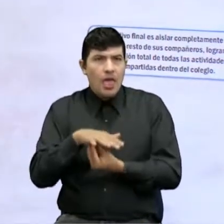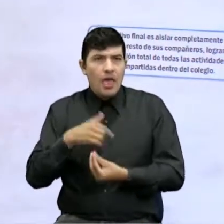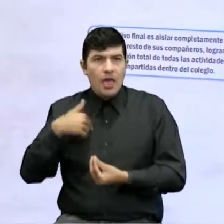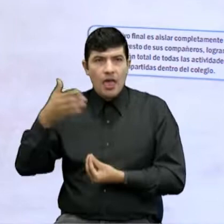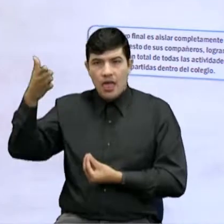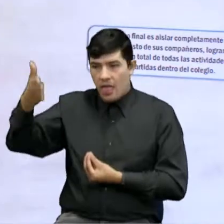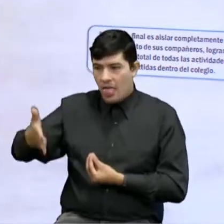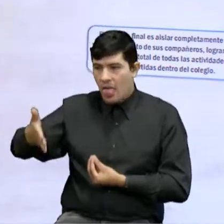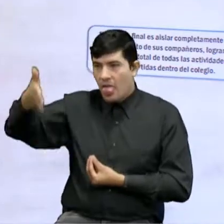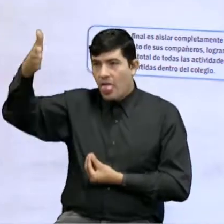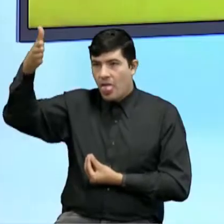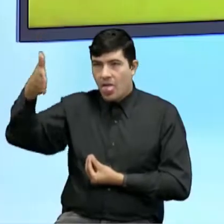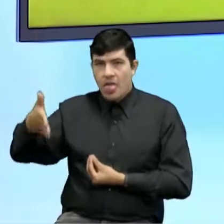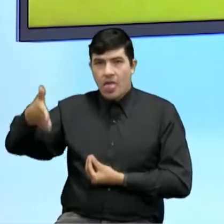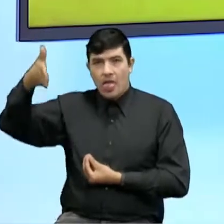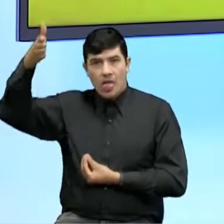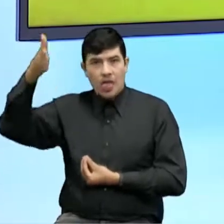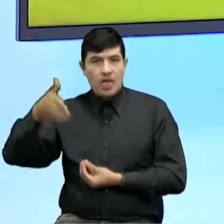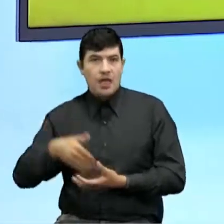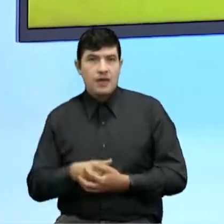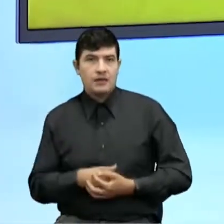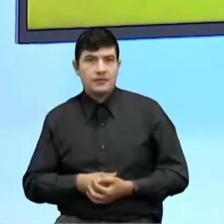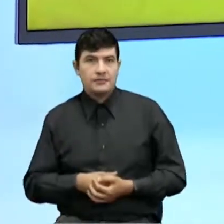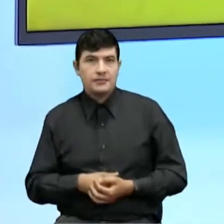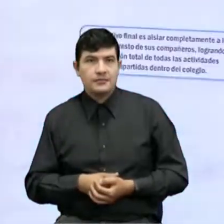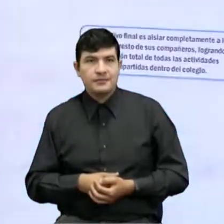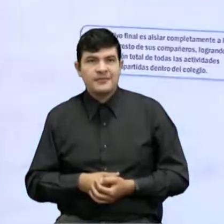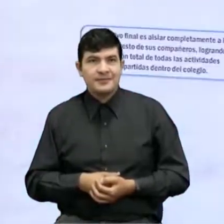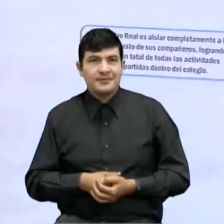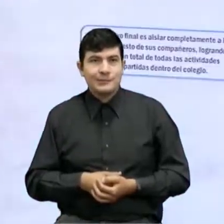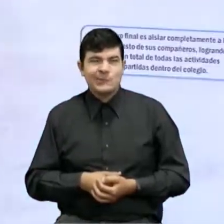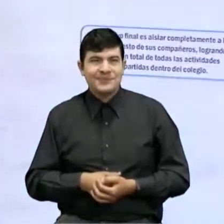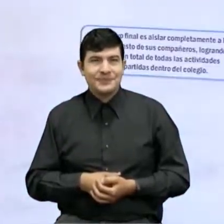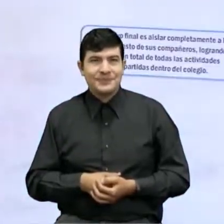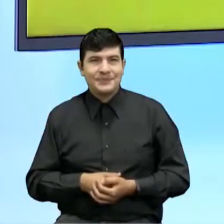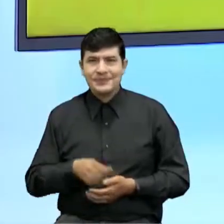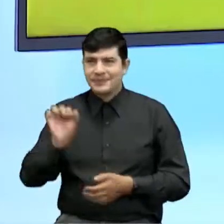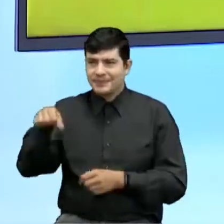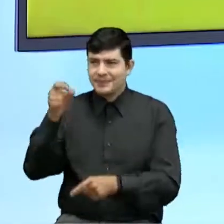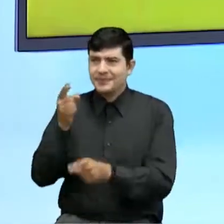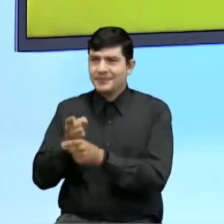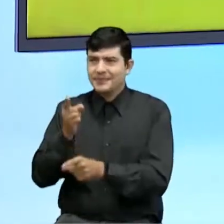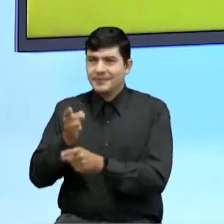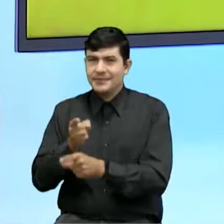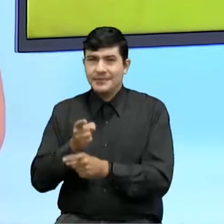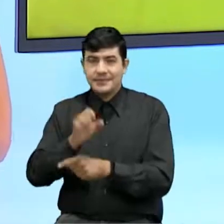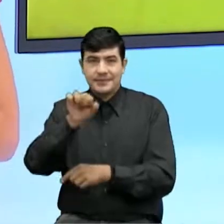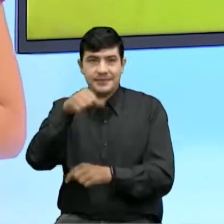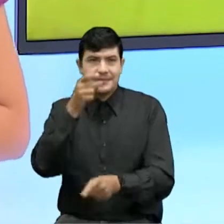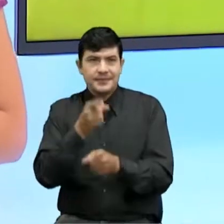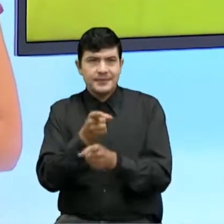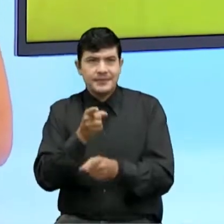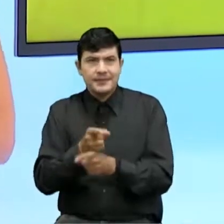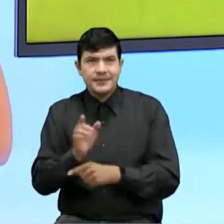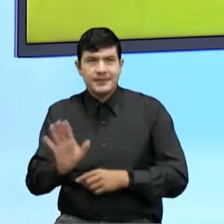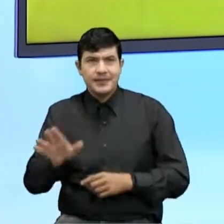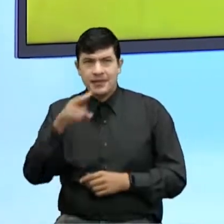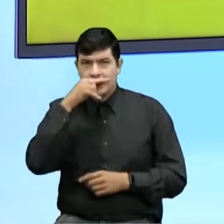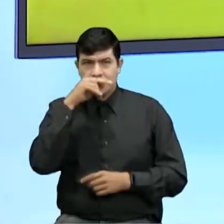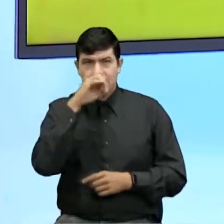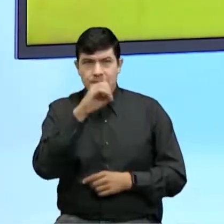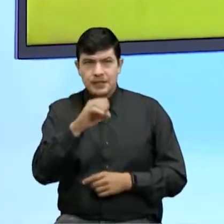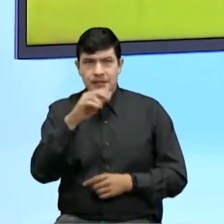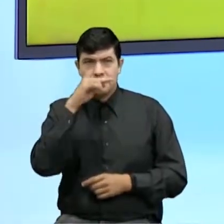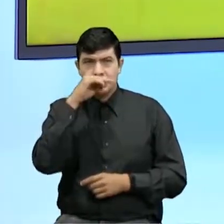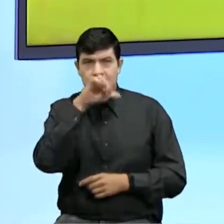estatura. Bueno, yo... Era el más bajito de la clase. En los niños esto es uno de